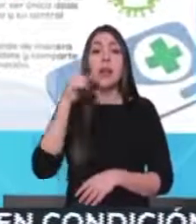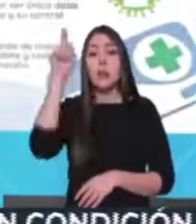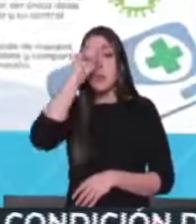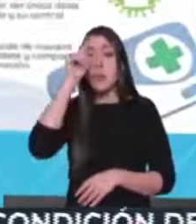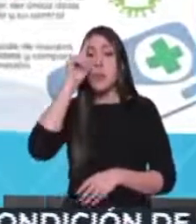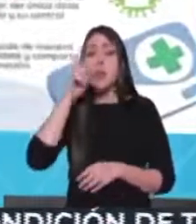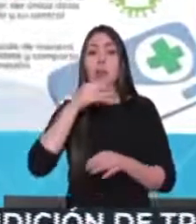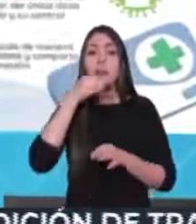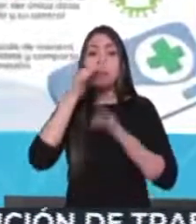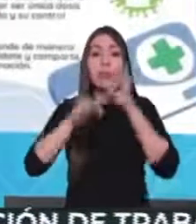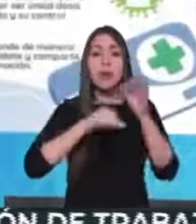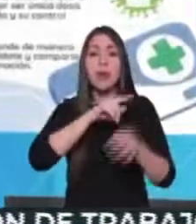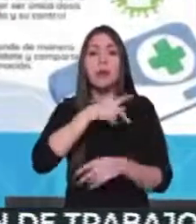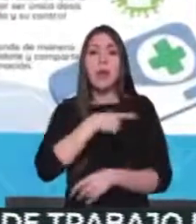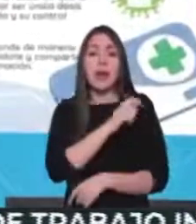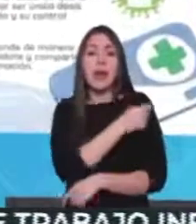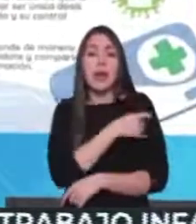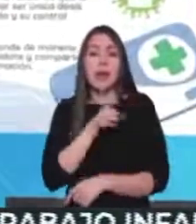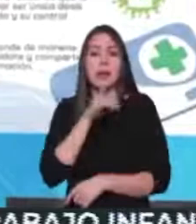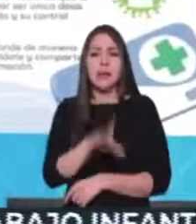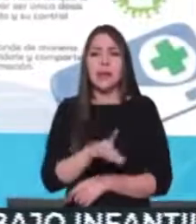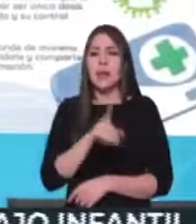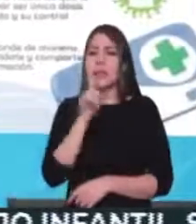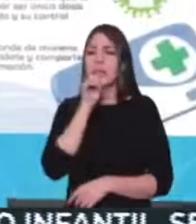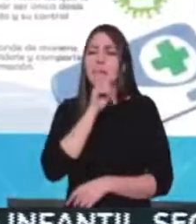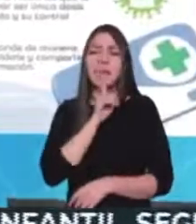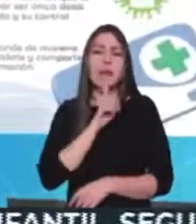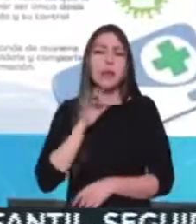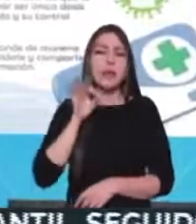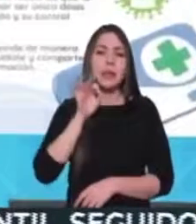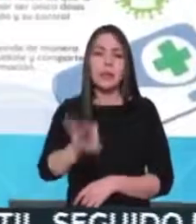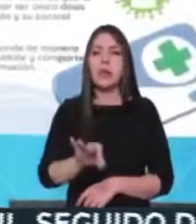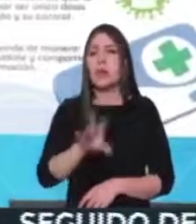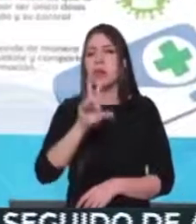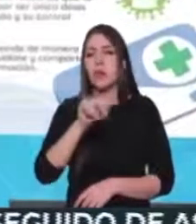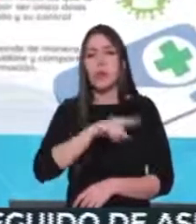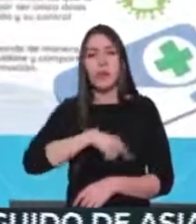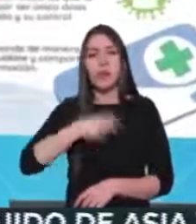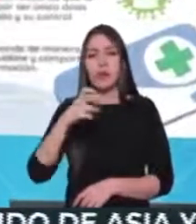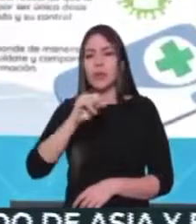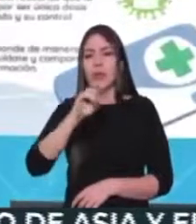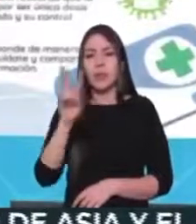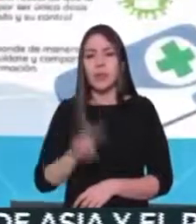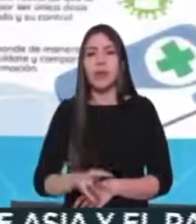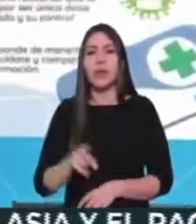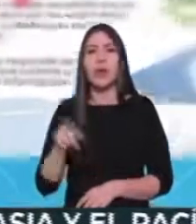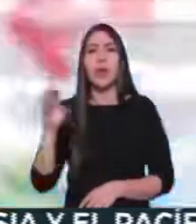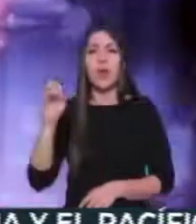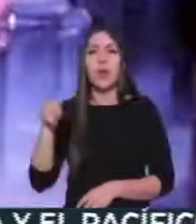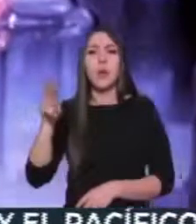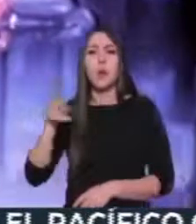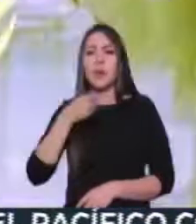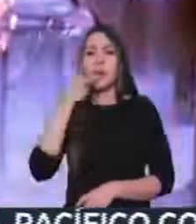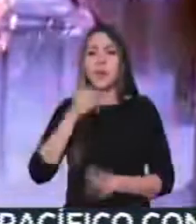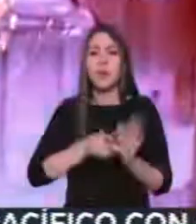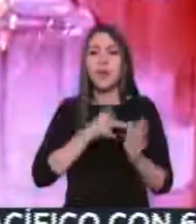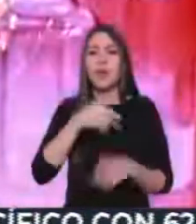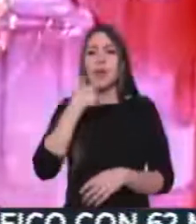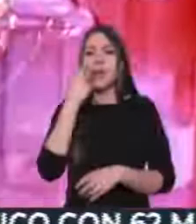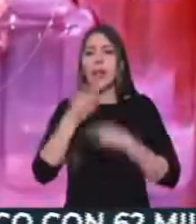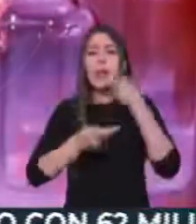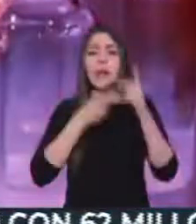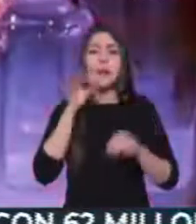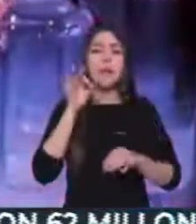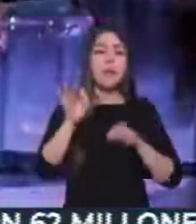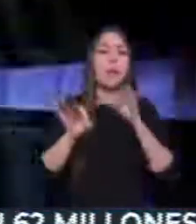que recibieron esta vacuna, el cual también fue desmentido por Infodemia. Como lo ha advertido la ONU, muchos buscan